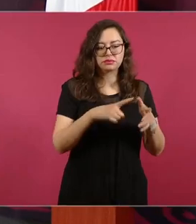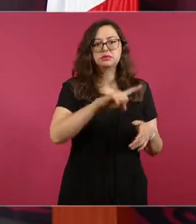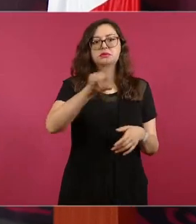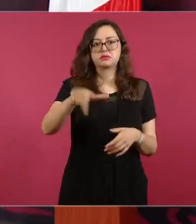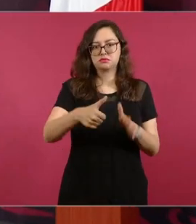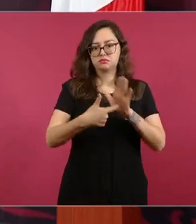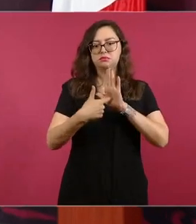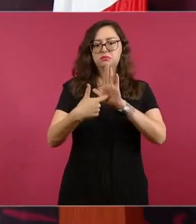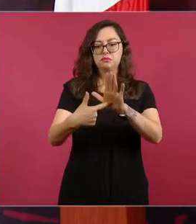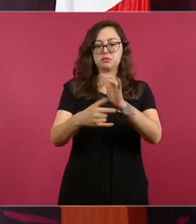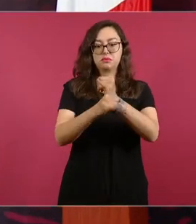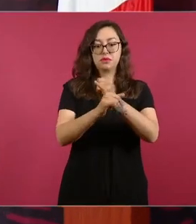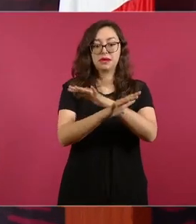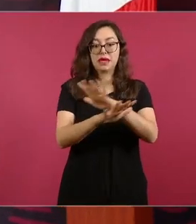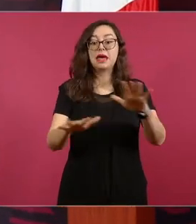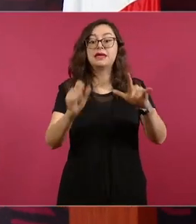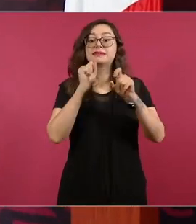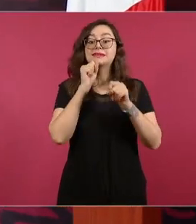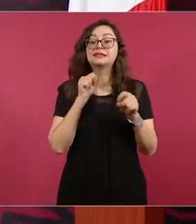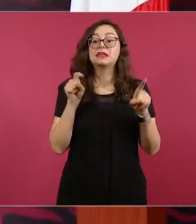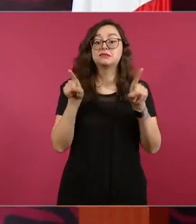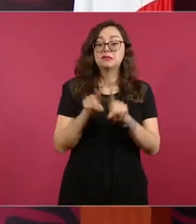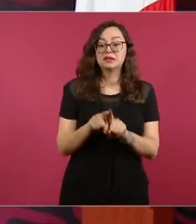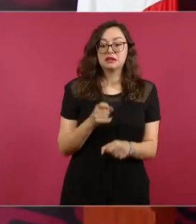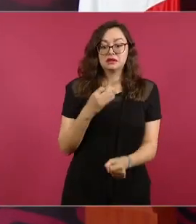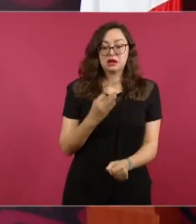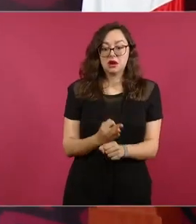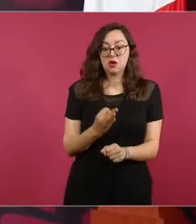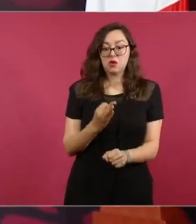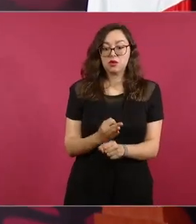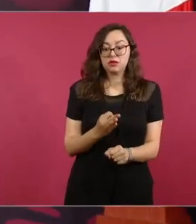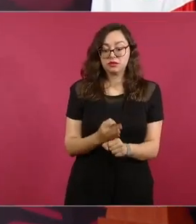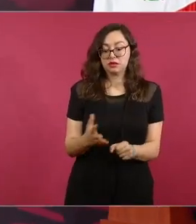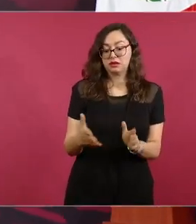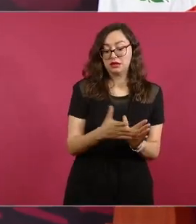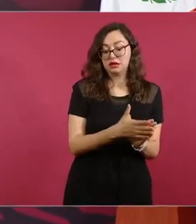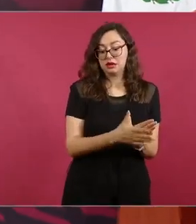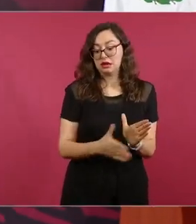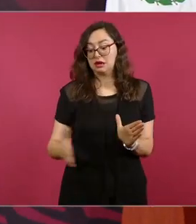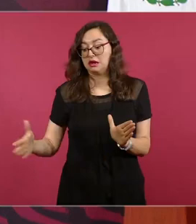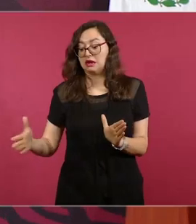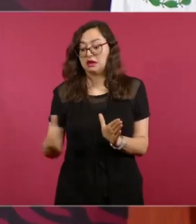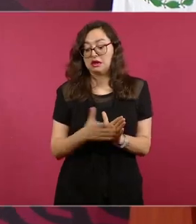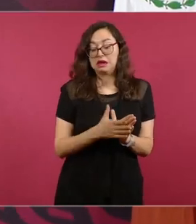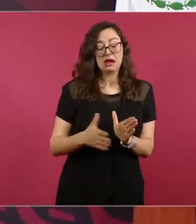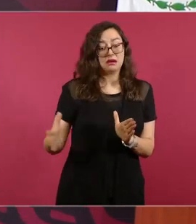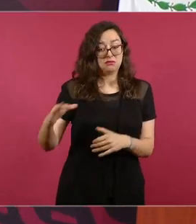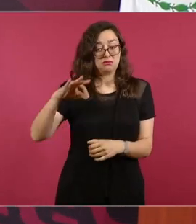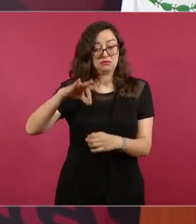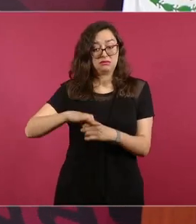pase este tiempo porque todo lo